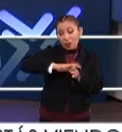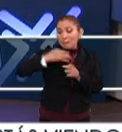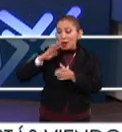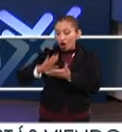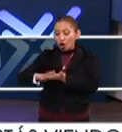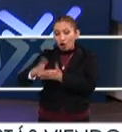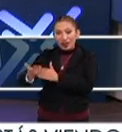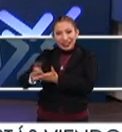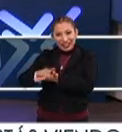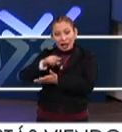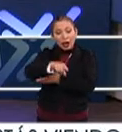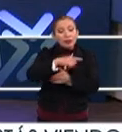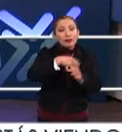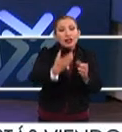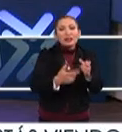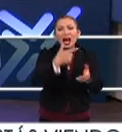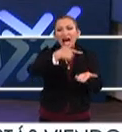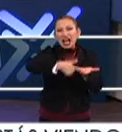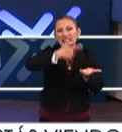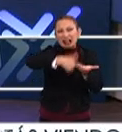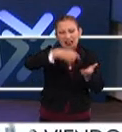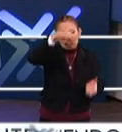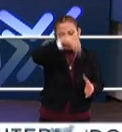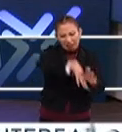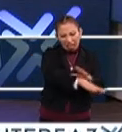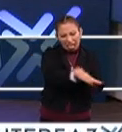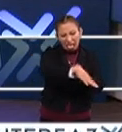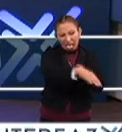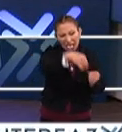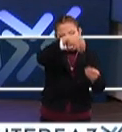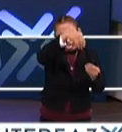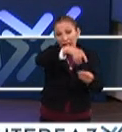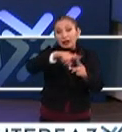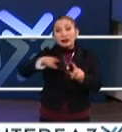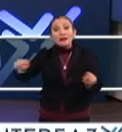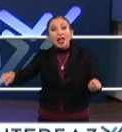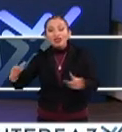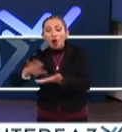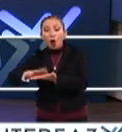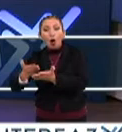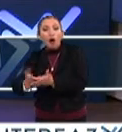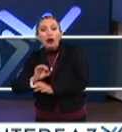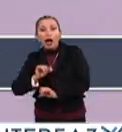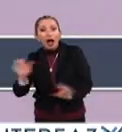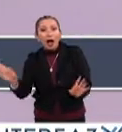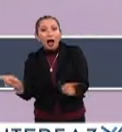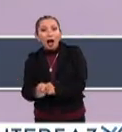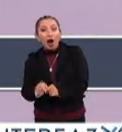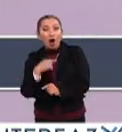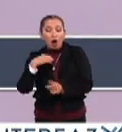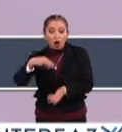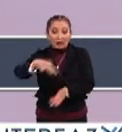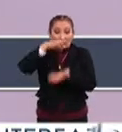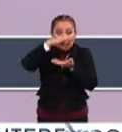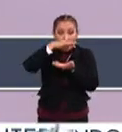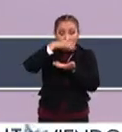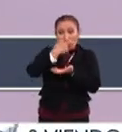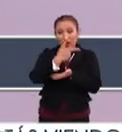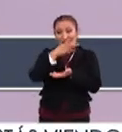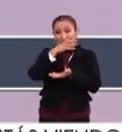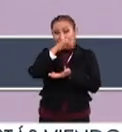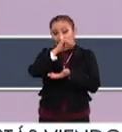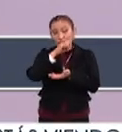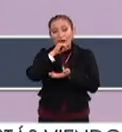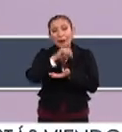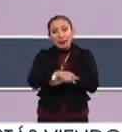Va a marcar la diferencia entre la cantidad de grasa, ¿no? Claro. O con qué lo acompañemos. Si son tacos de guisado, también,